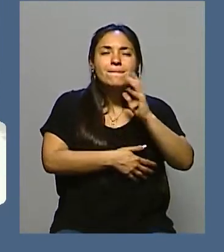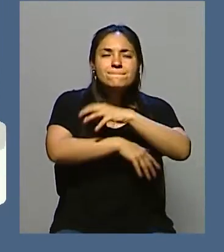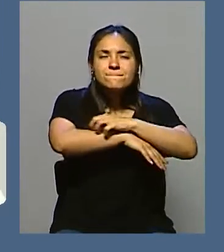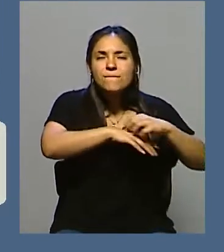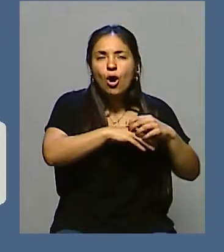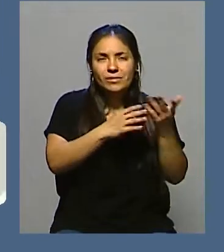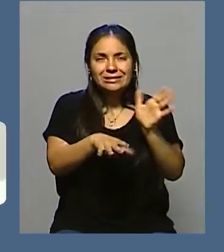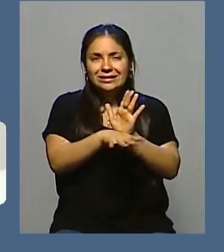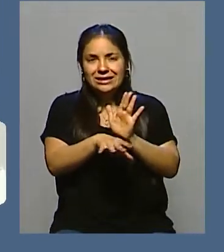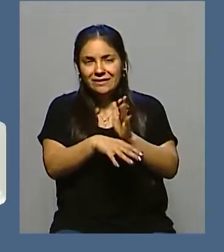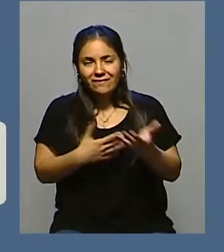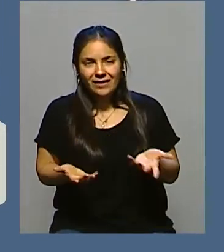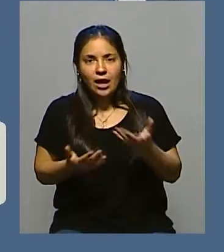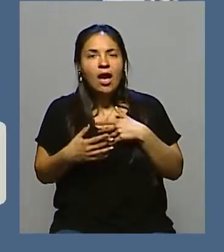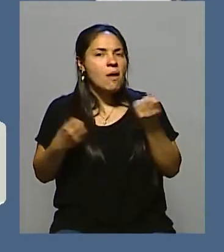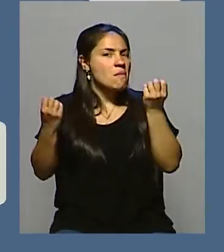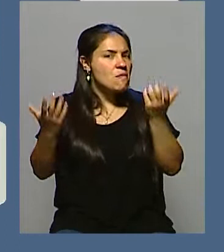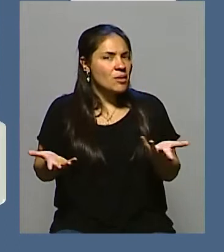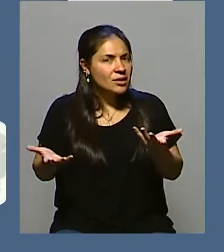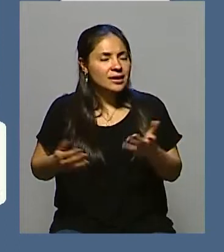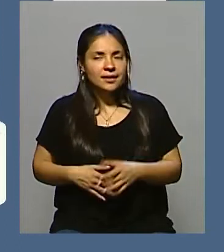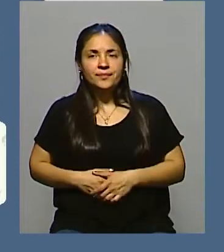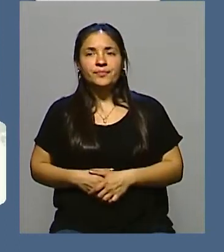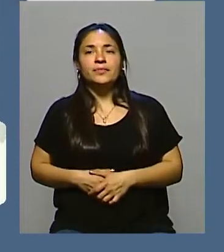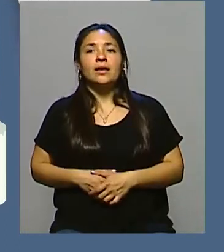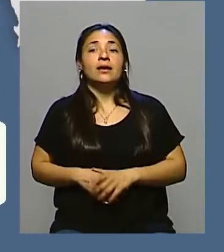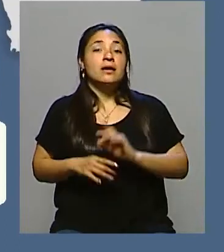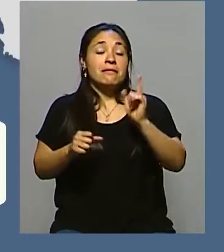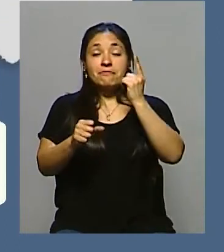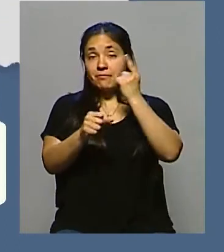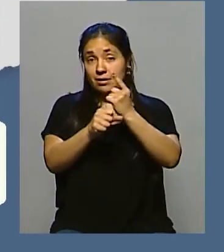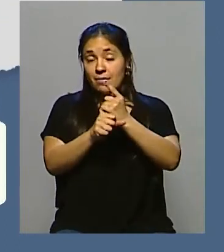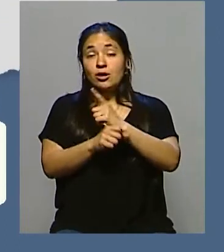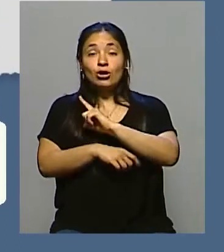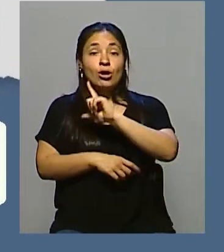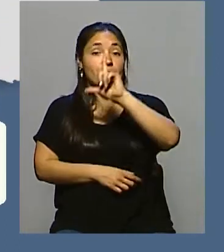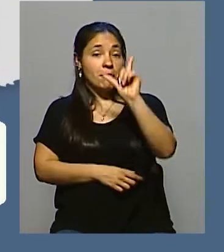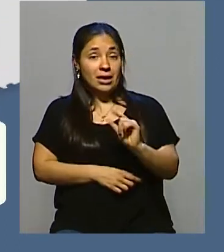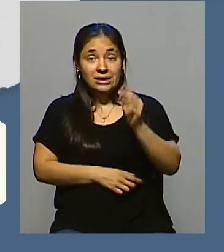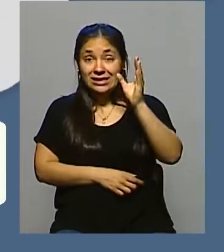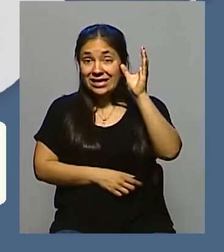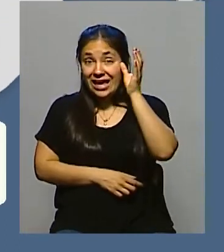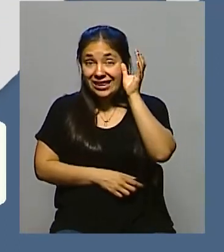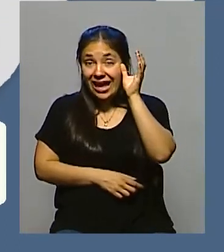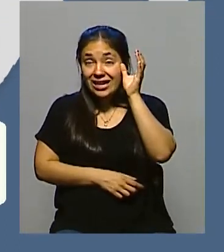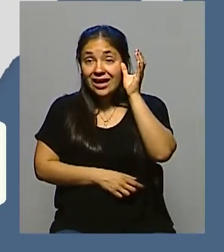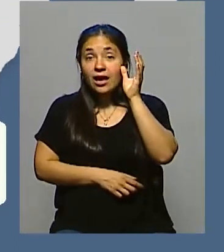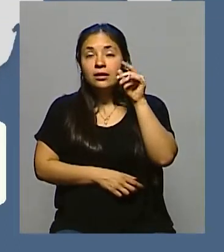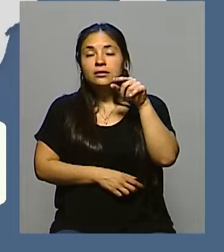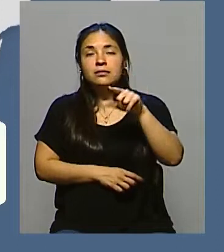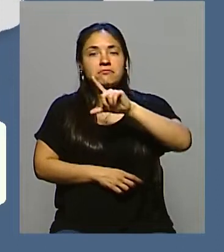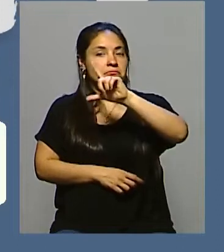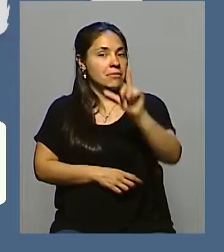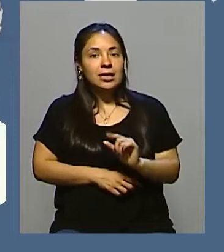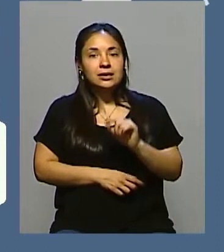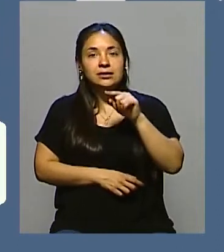pobre. ¿Esto por qué, básicamente? Porque, en primer lugar, en Italia es el país